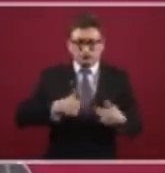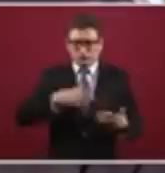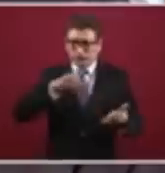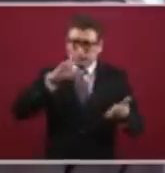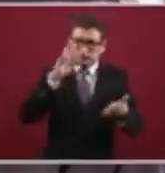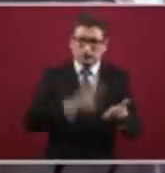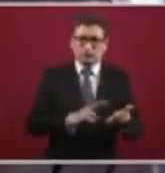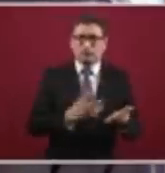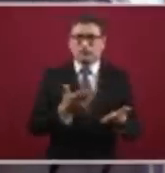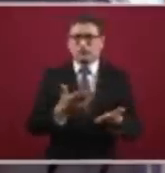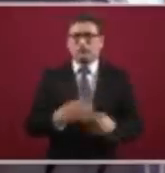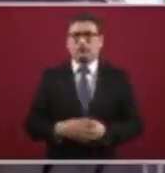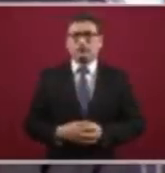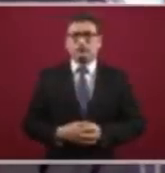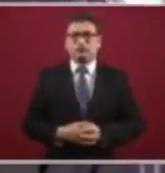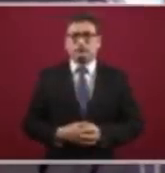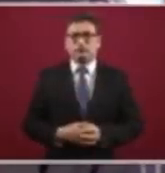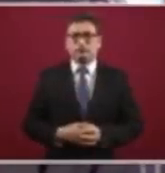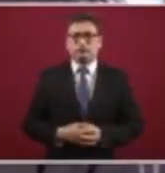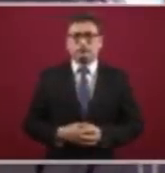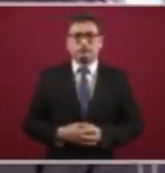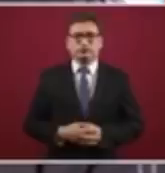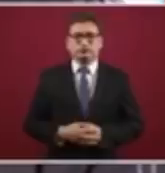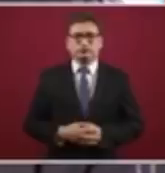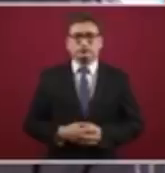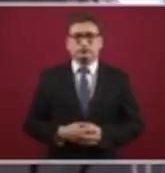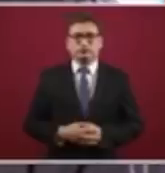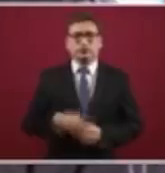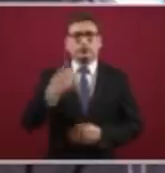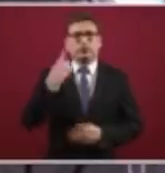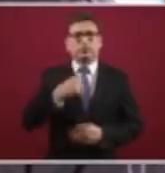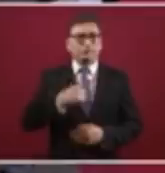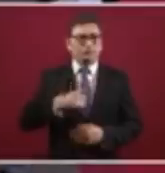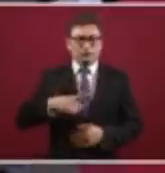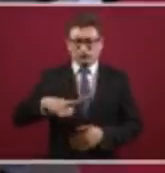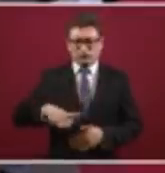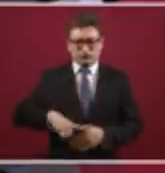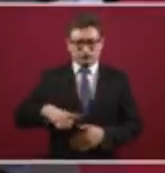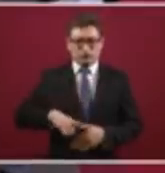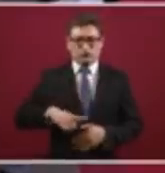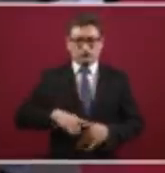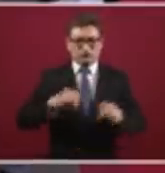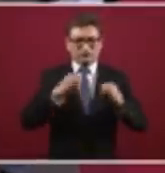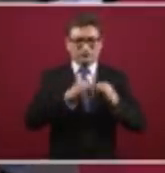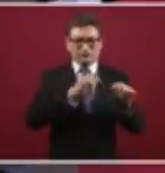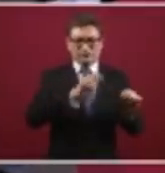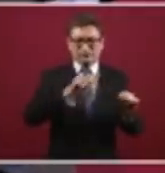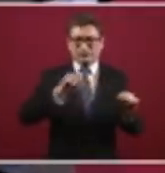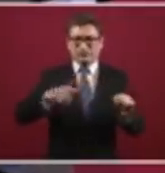para el fortalecimiento de las instituciones del estado mexicano